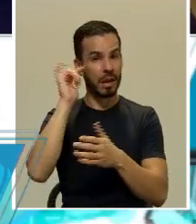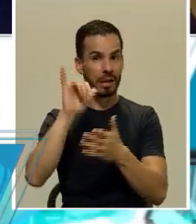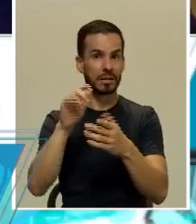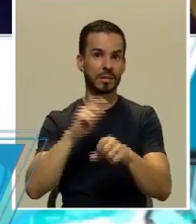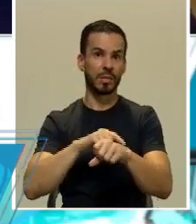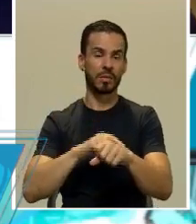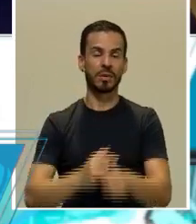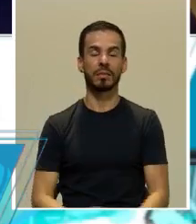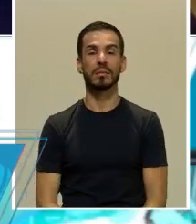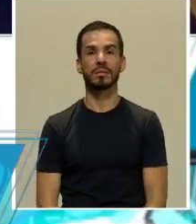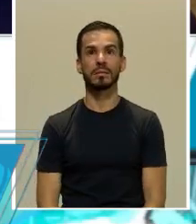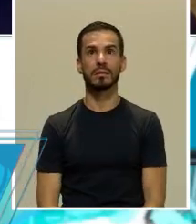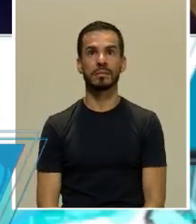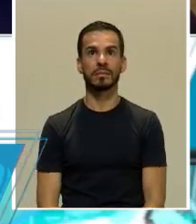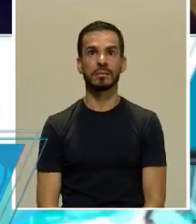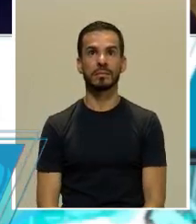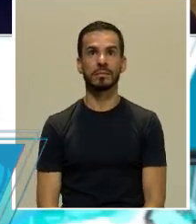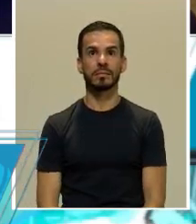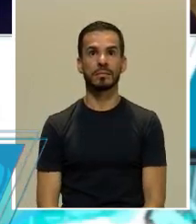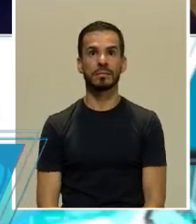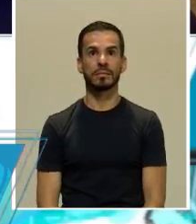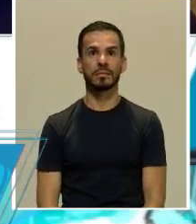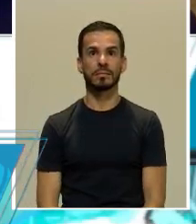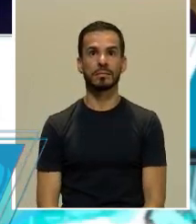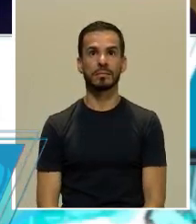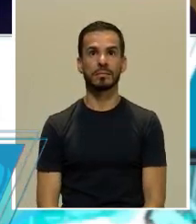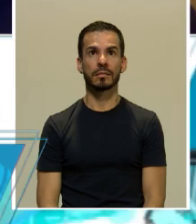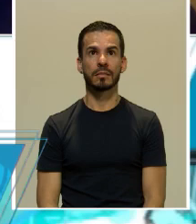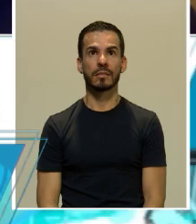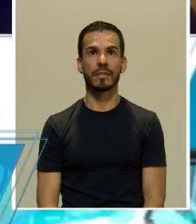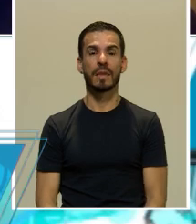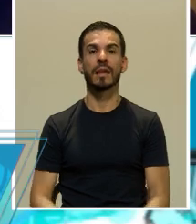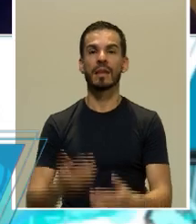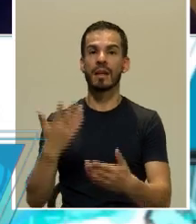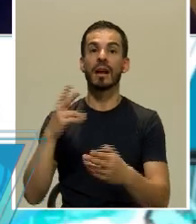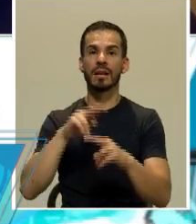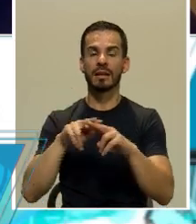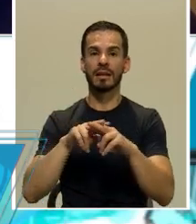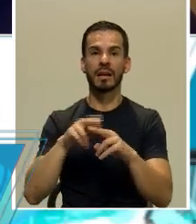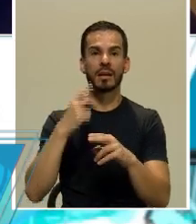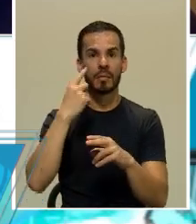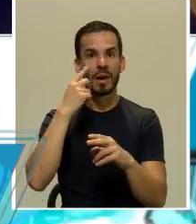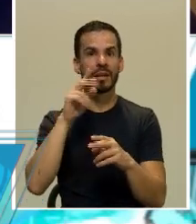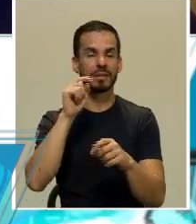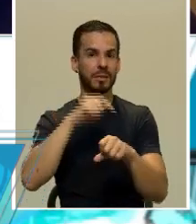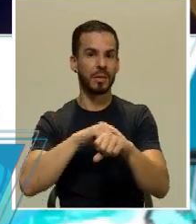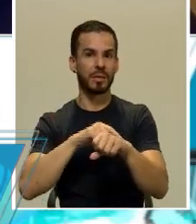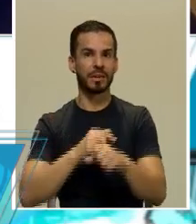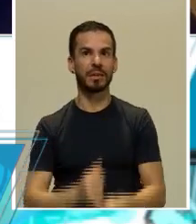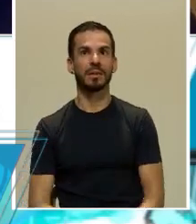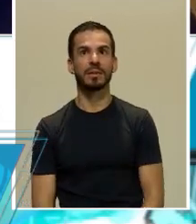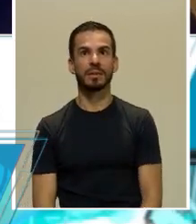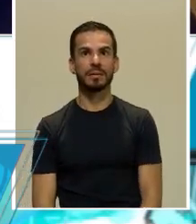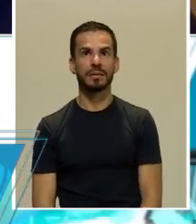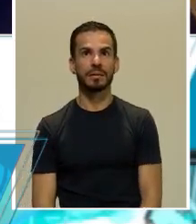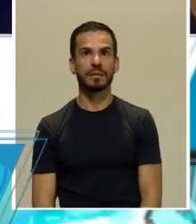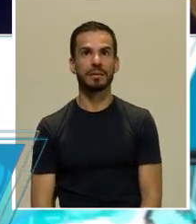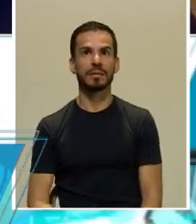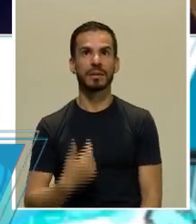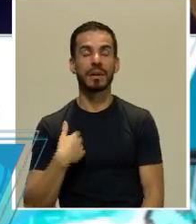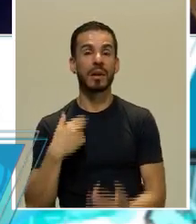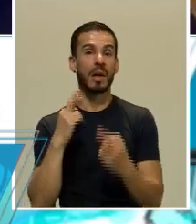entonces. Dando el tren. para ese momento?